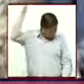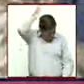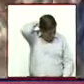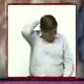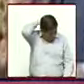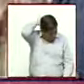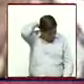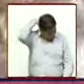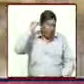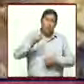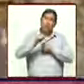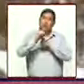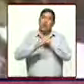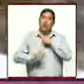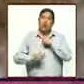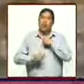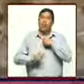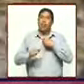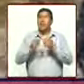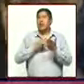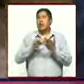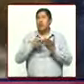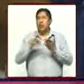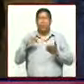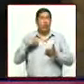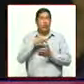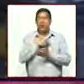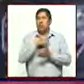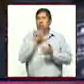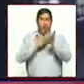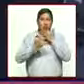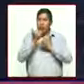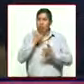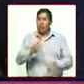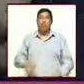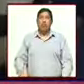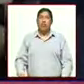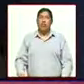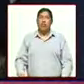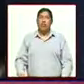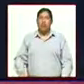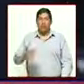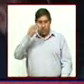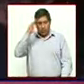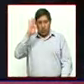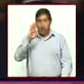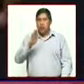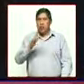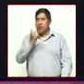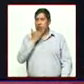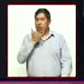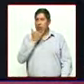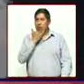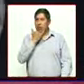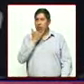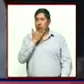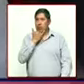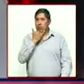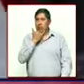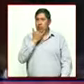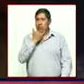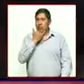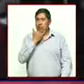espalda herida. Y evidentemente nosotros sospechamos... ¿Qué le menciona en este sentido? No sé. Me está deteniendo. Por